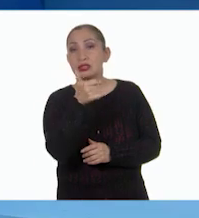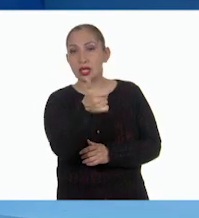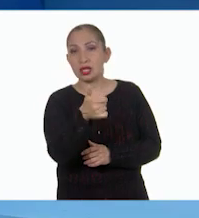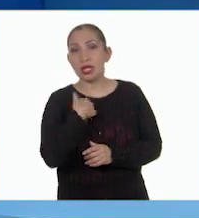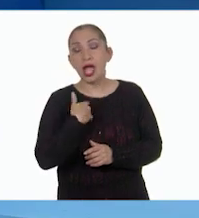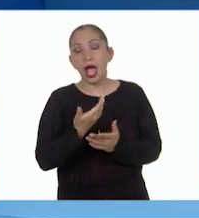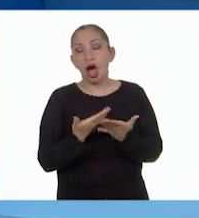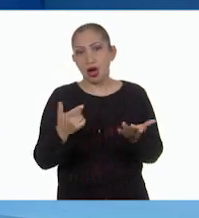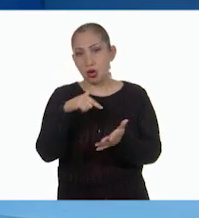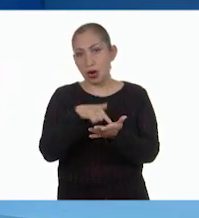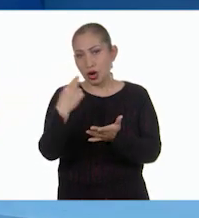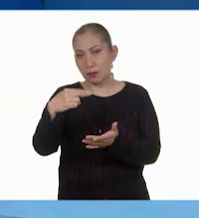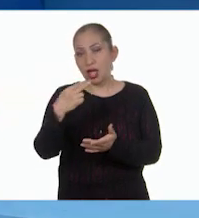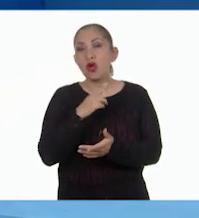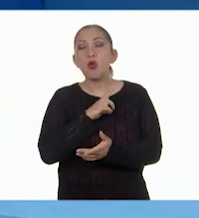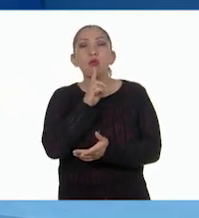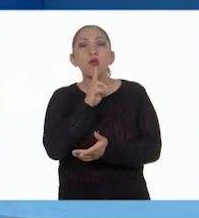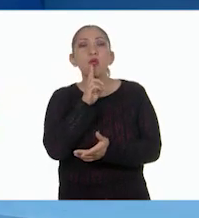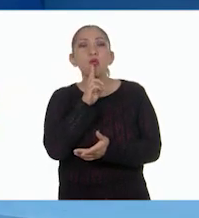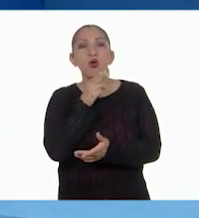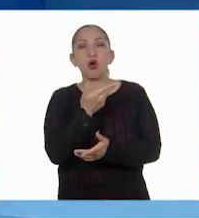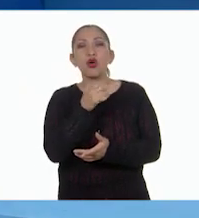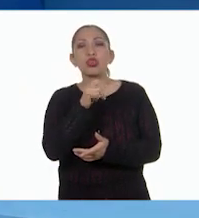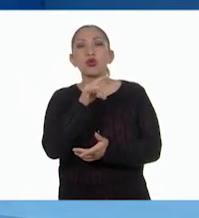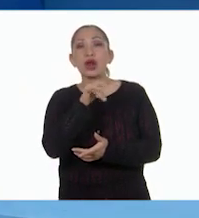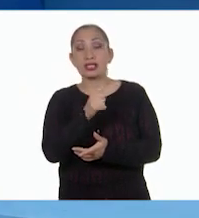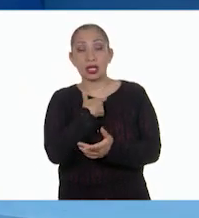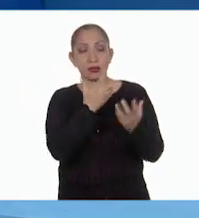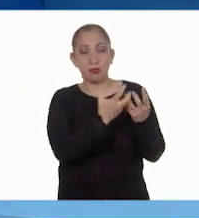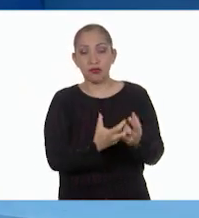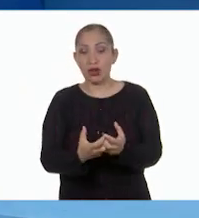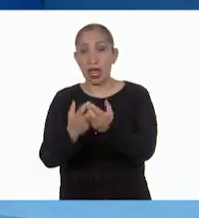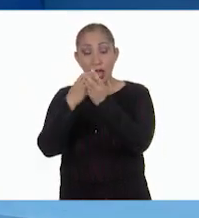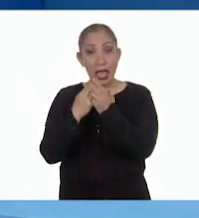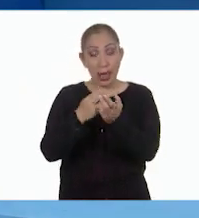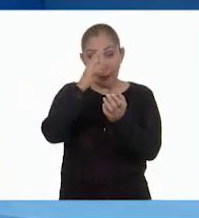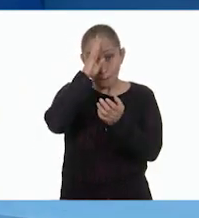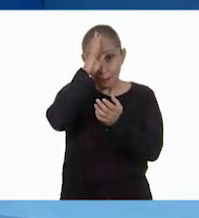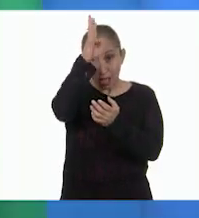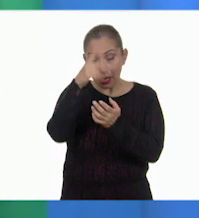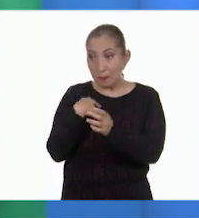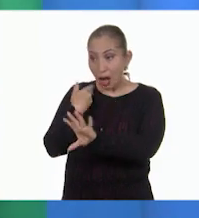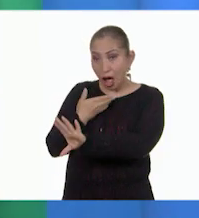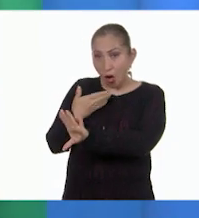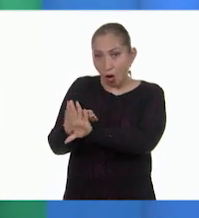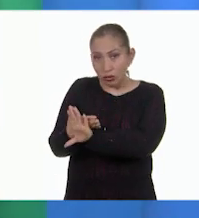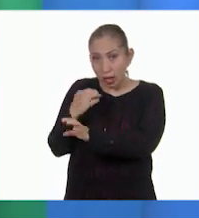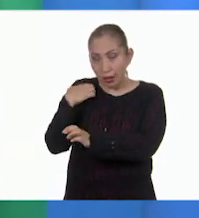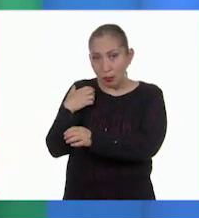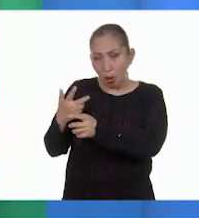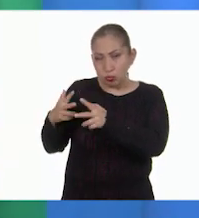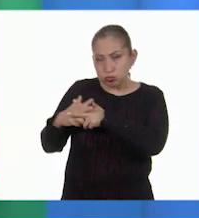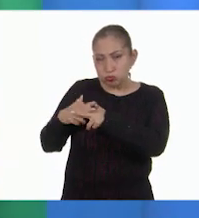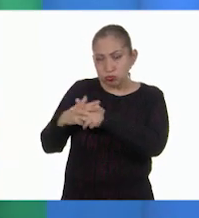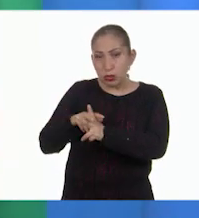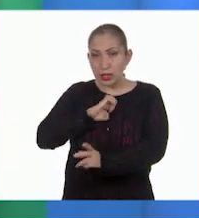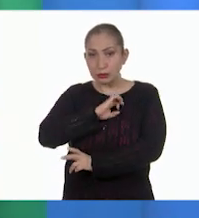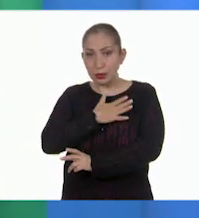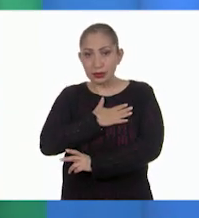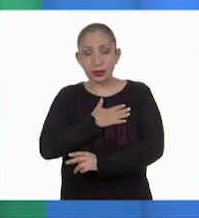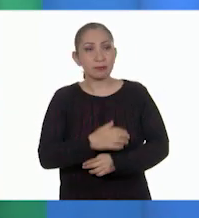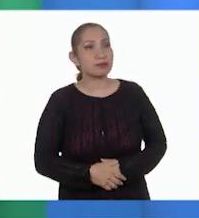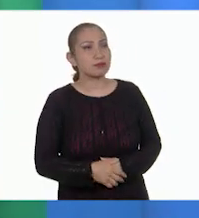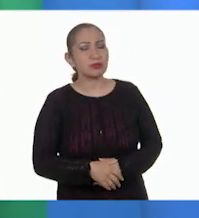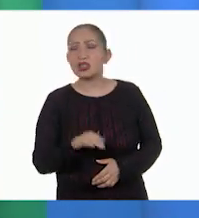actual Honduras, a donde había ido con muchos soldados mayas a enfrentarse a los españoles. Oiga, maestra, ¿y qué fue del